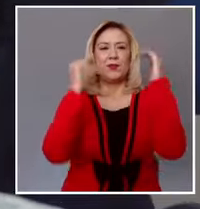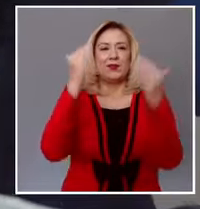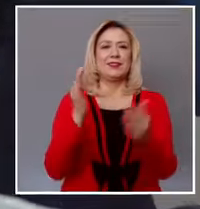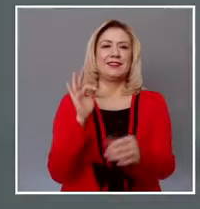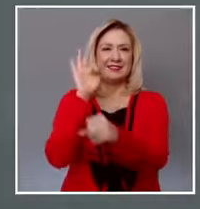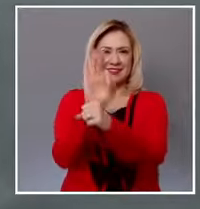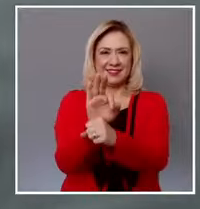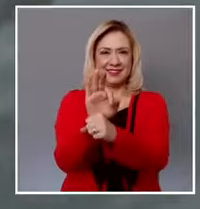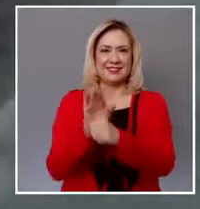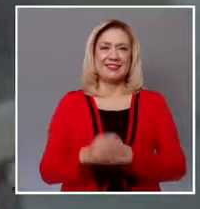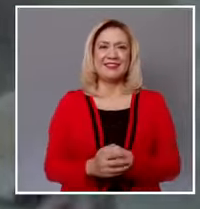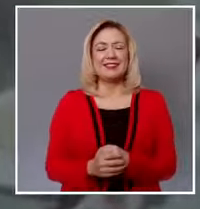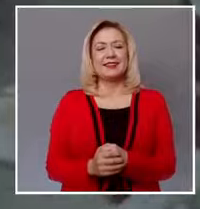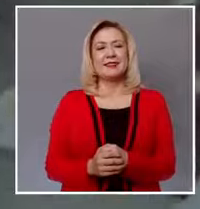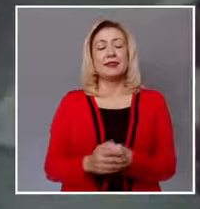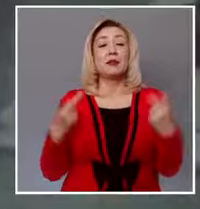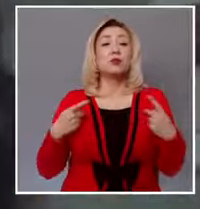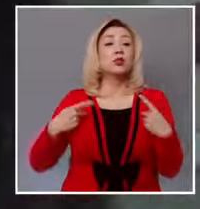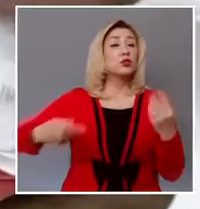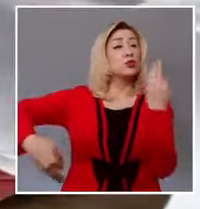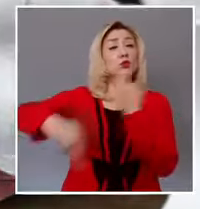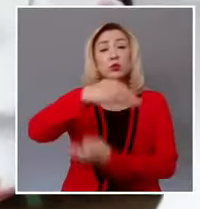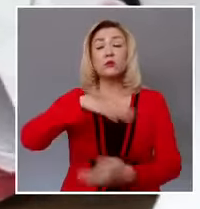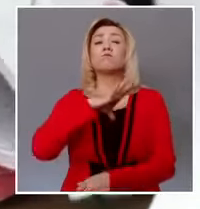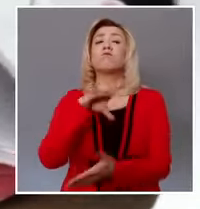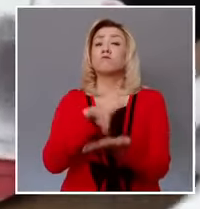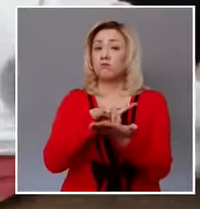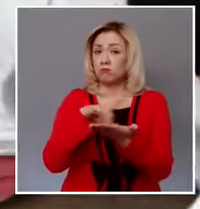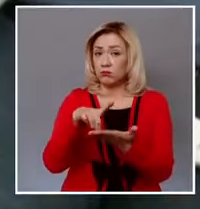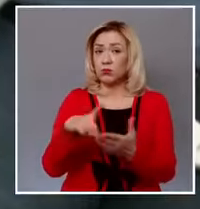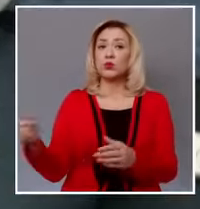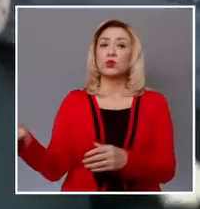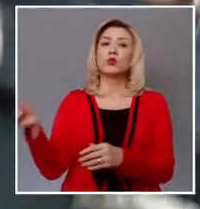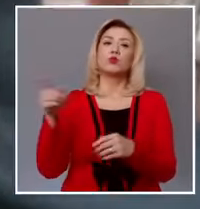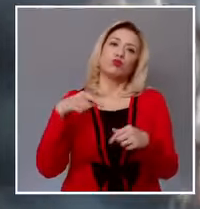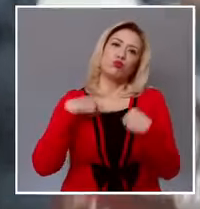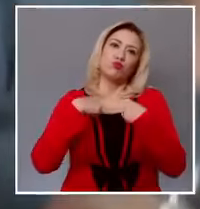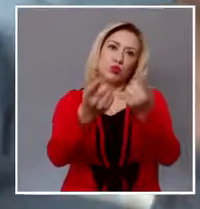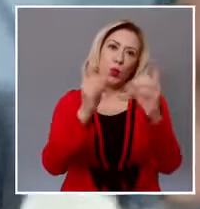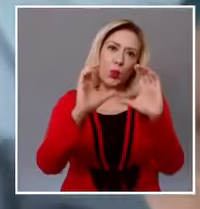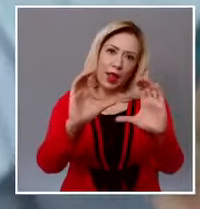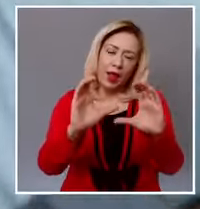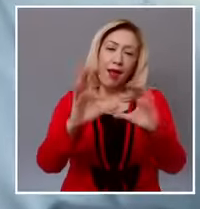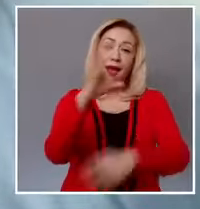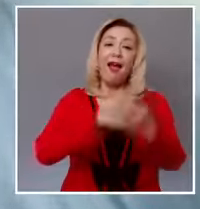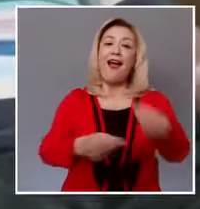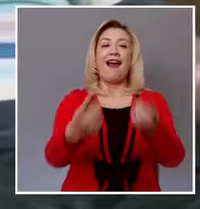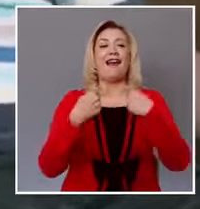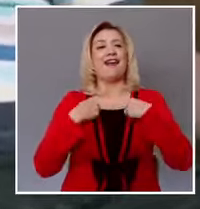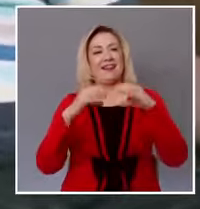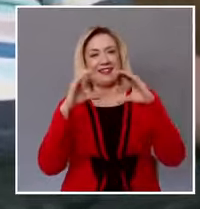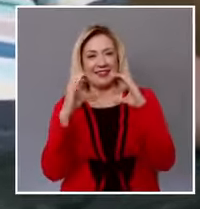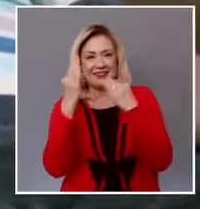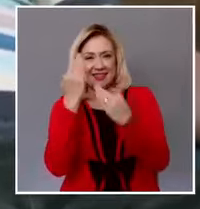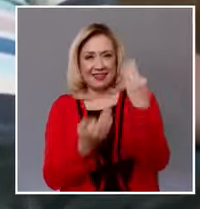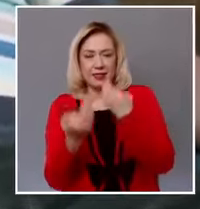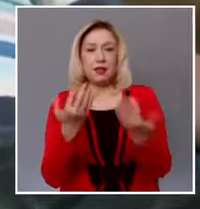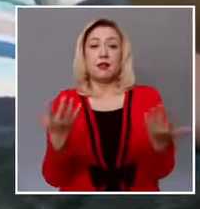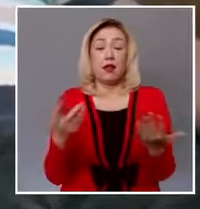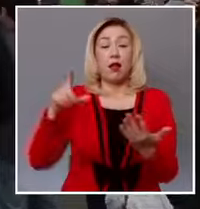Todas las personas tienen el derecho humano a cuidar, a ser cuidadas y el autocuidado, y el Estado tiene un papel prioritario en su